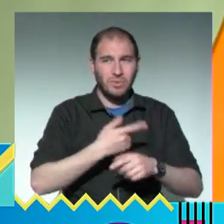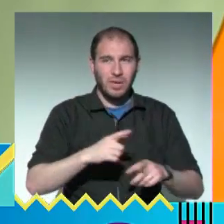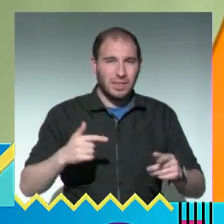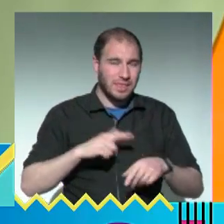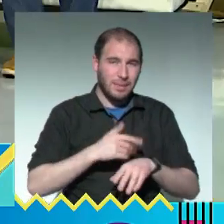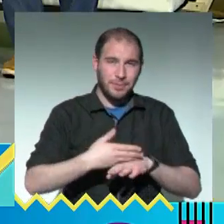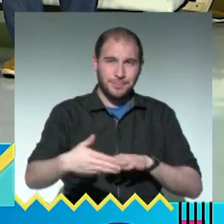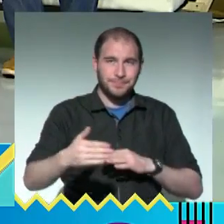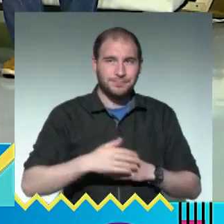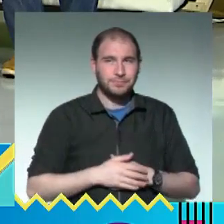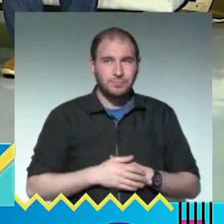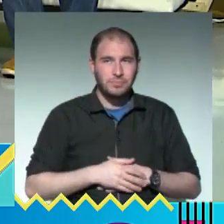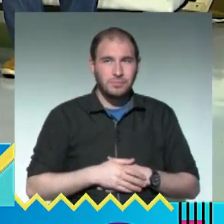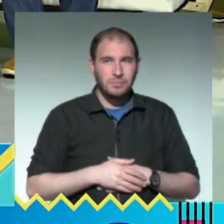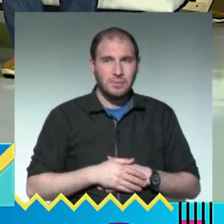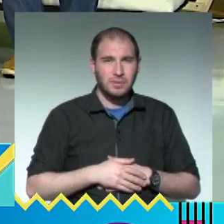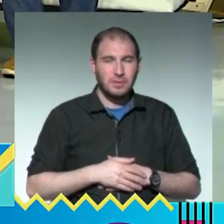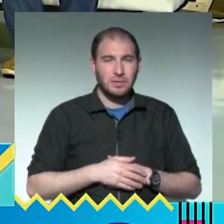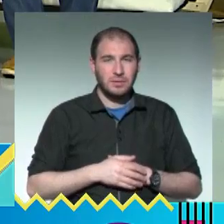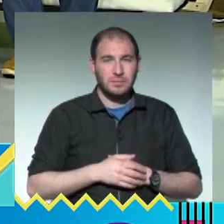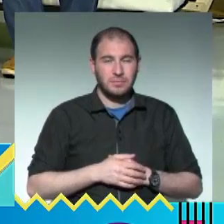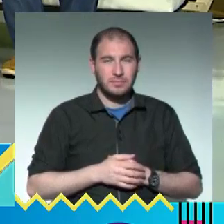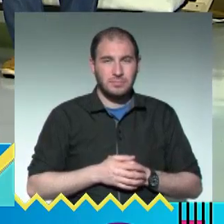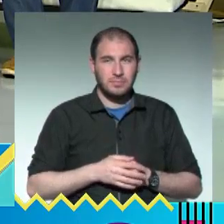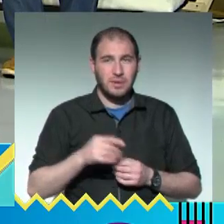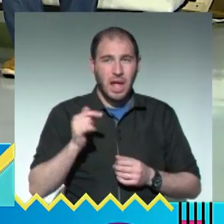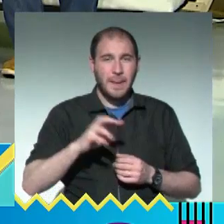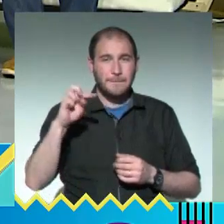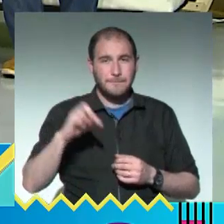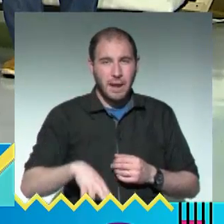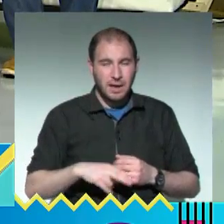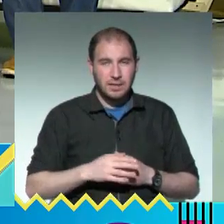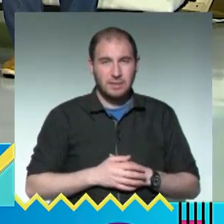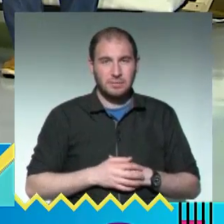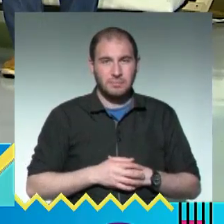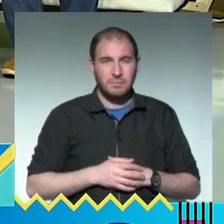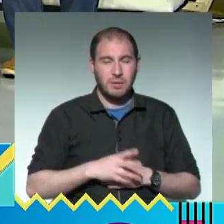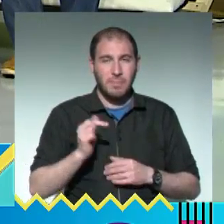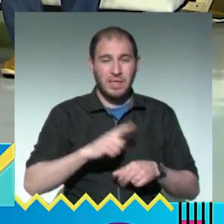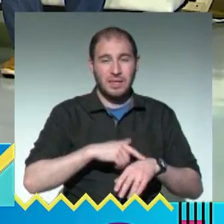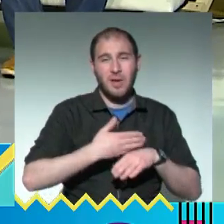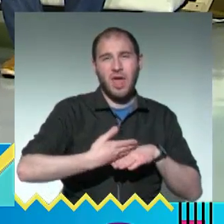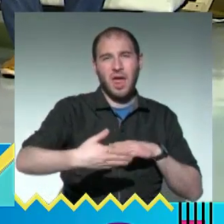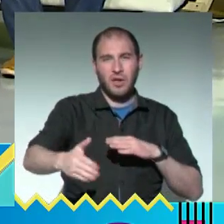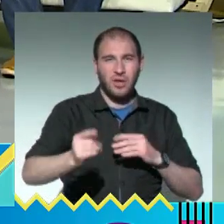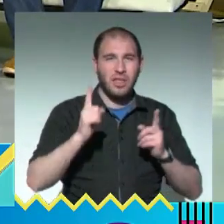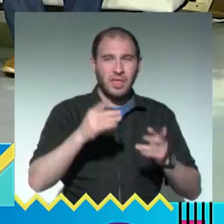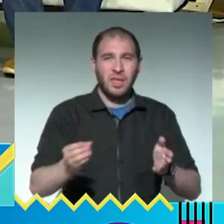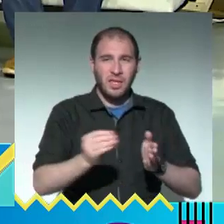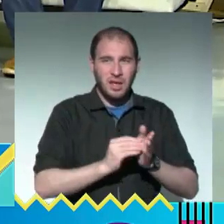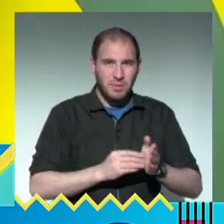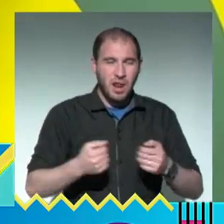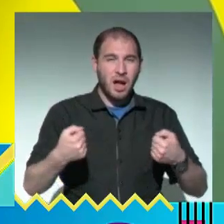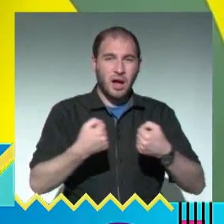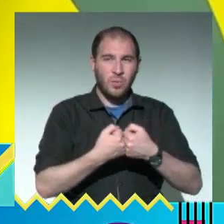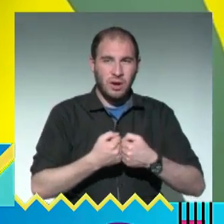tiempo. Y sí, dentro de esas políticas de largo plazo están también, bueno, estos